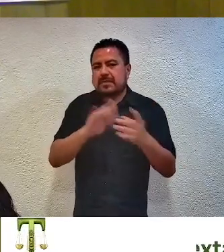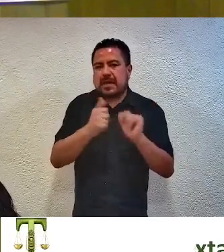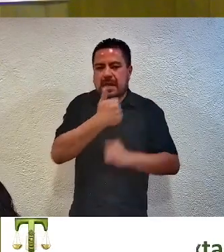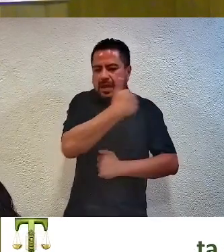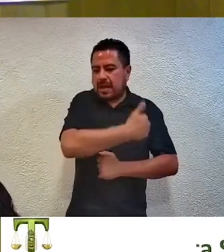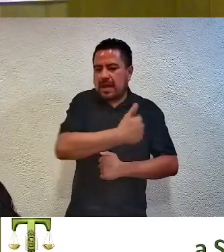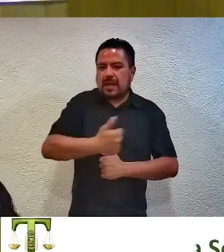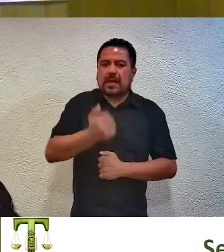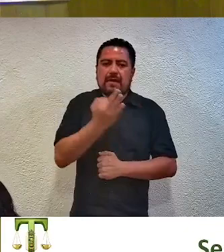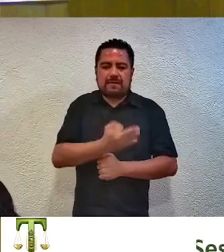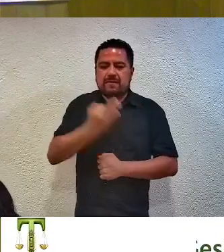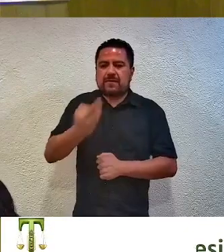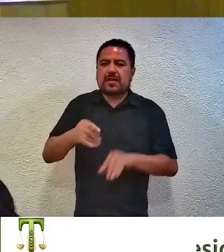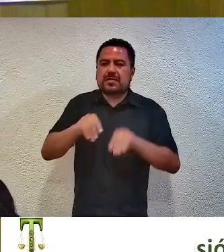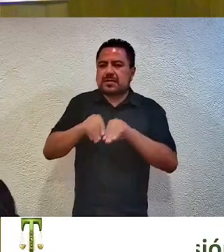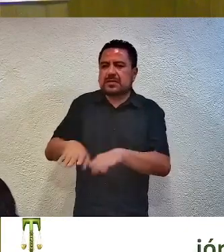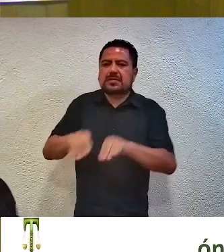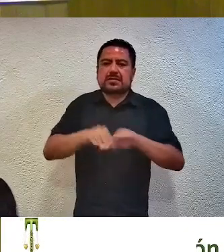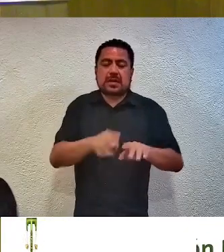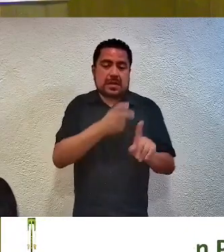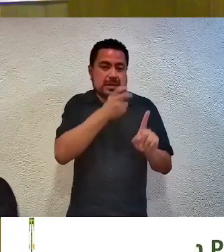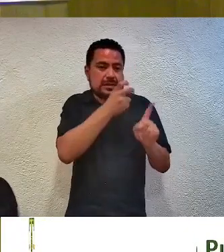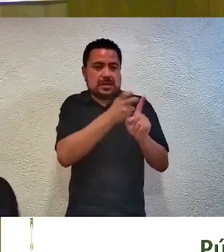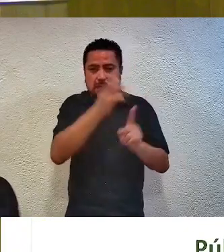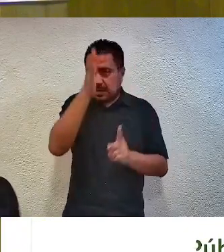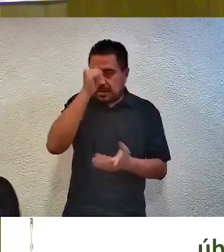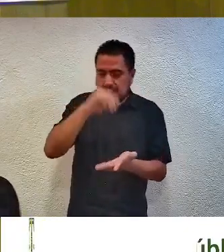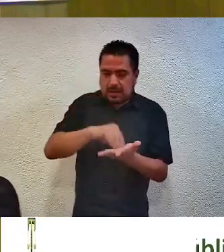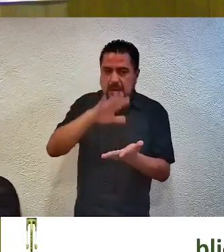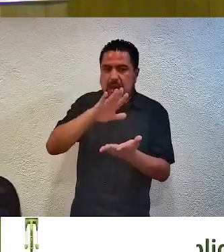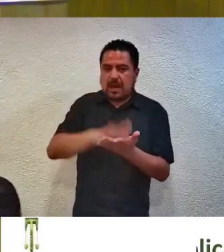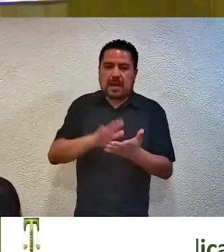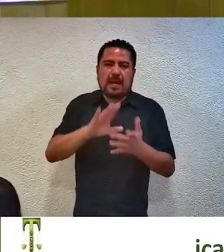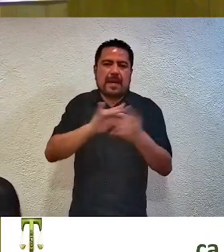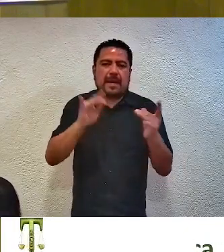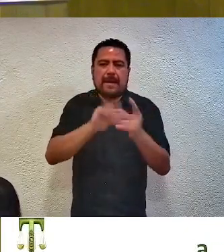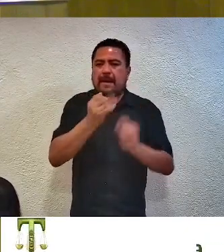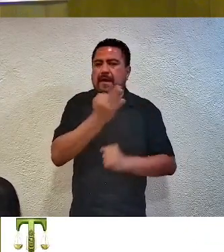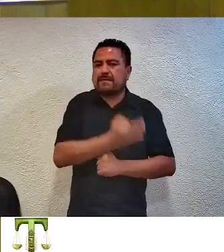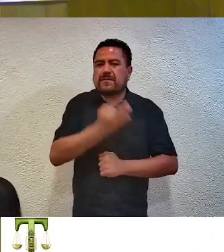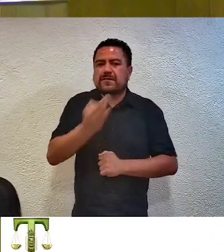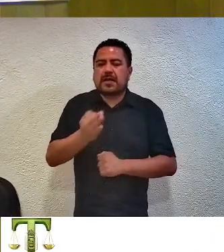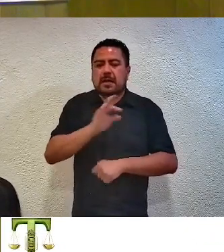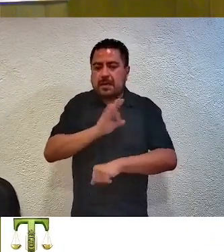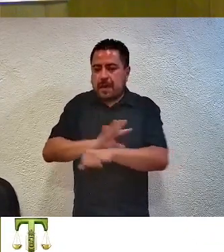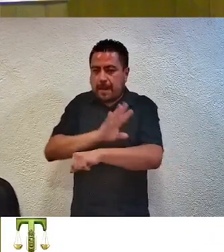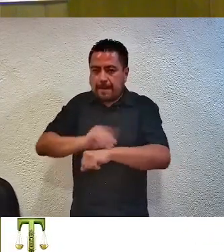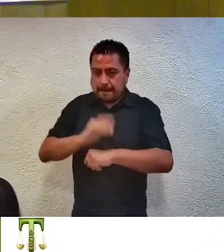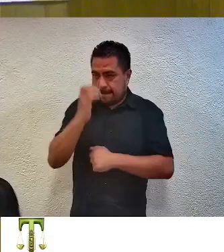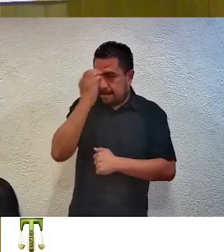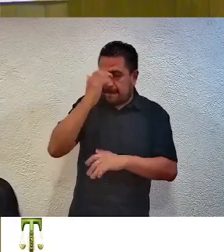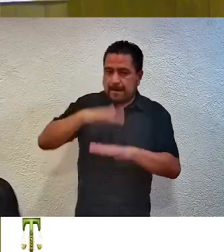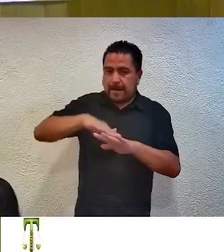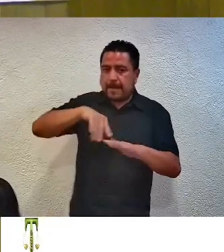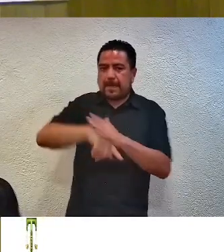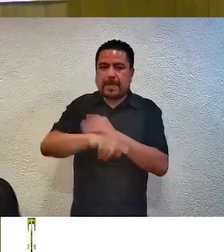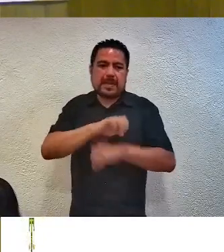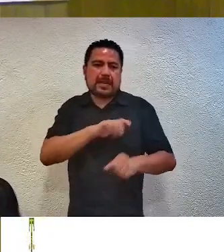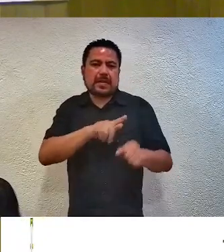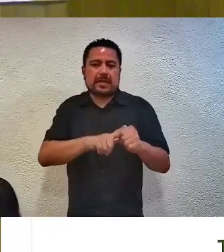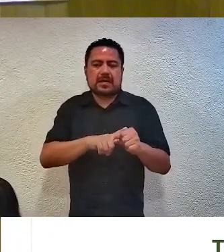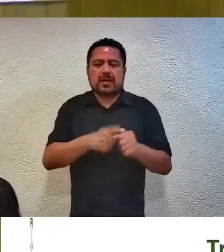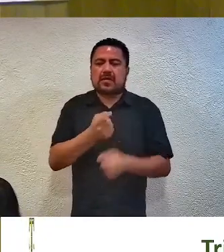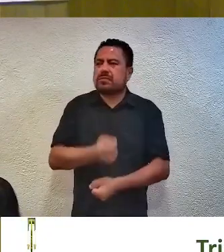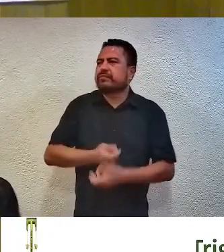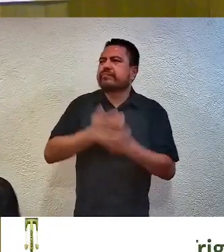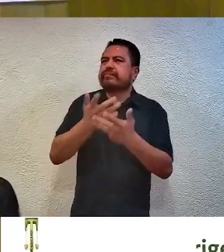ellas la fecha en que se publicaron, esto de acuerdo con la cronología en que se realizaron, lo que permite conocer de manera específica qué frases